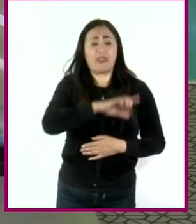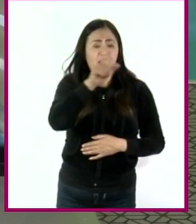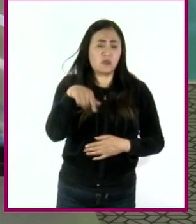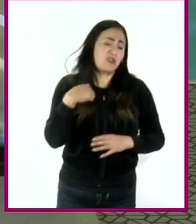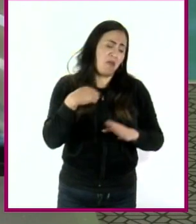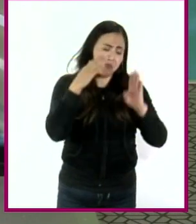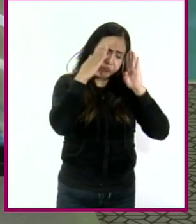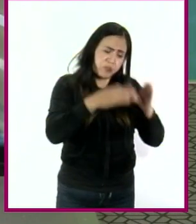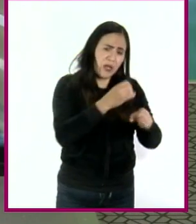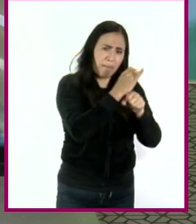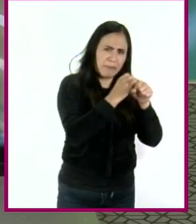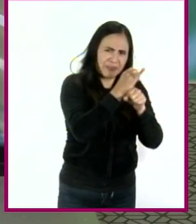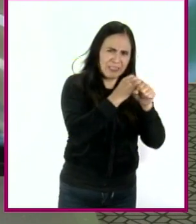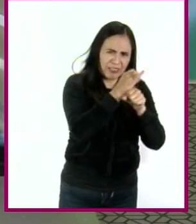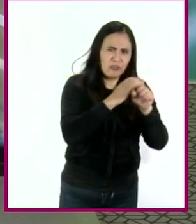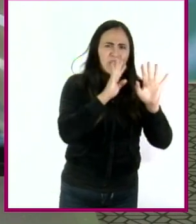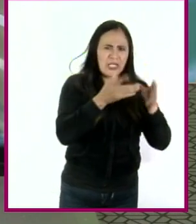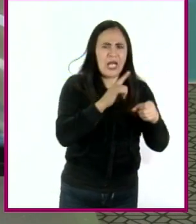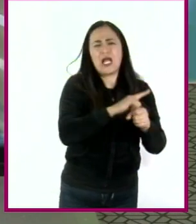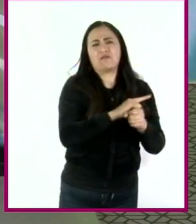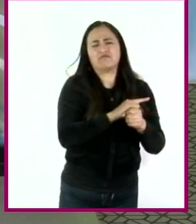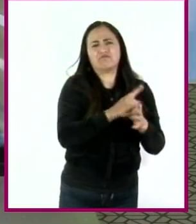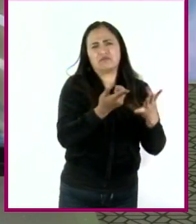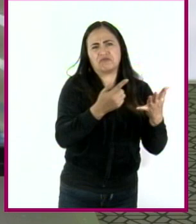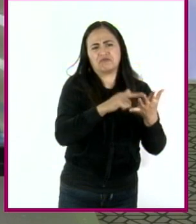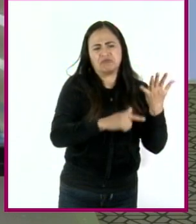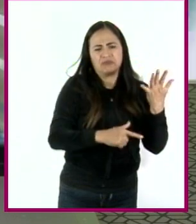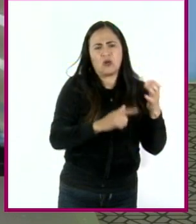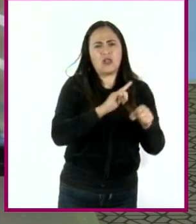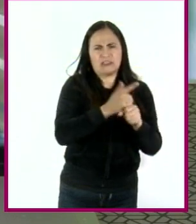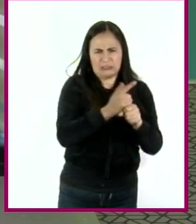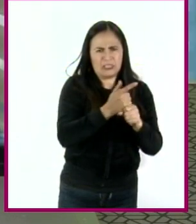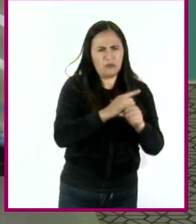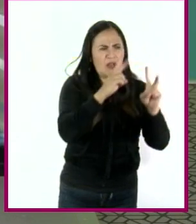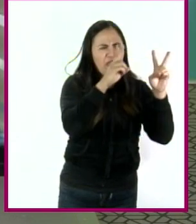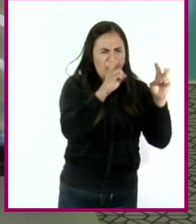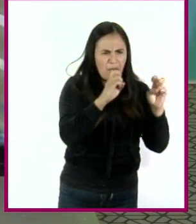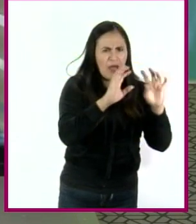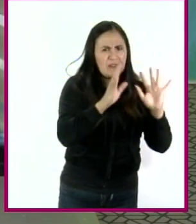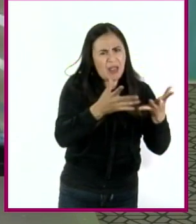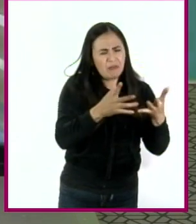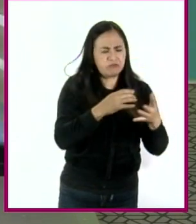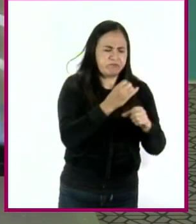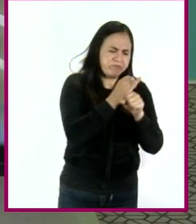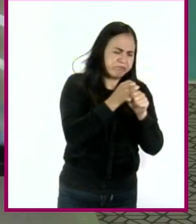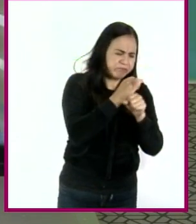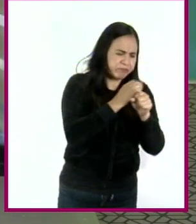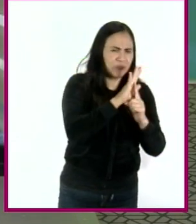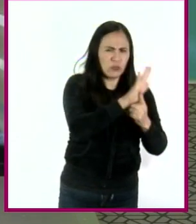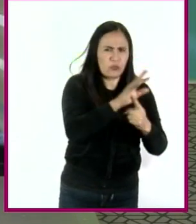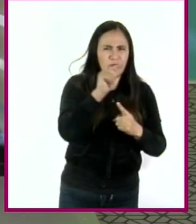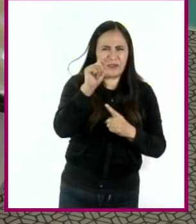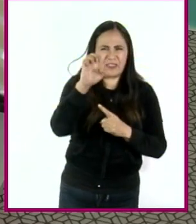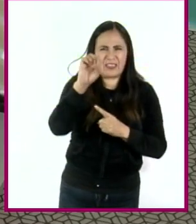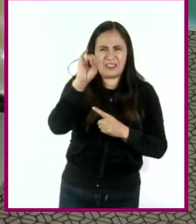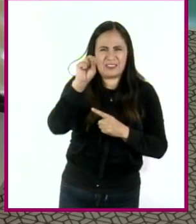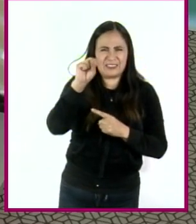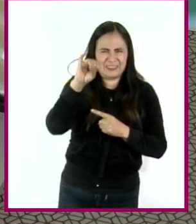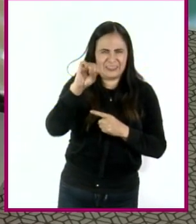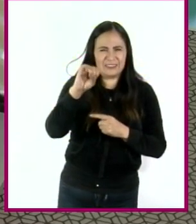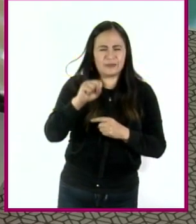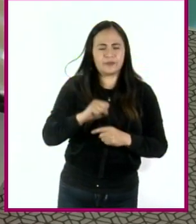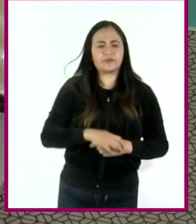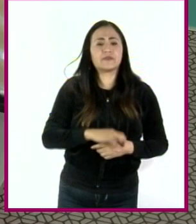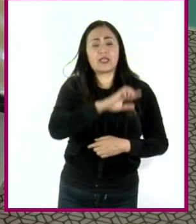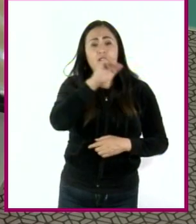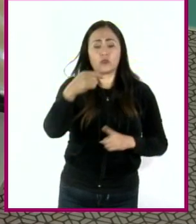investigación, terminé mi tesis de licenciatura en un tema que no me gustaba mucho, y en el pasillo me encontré al